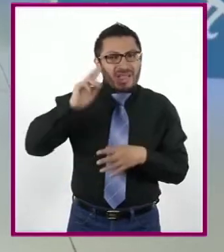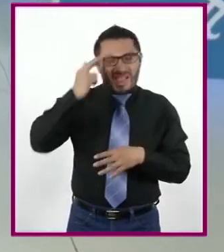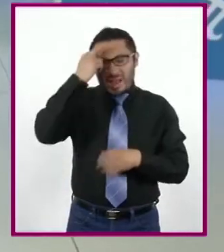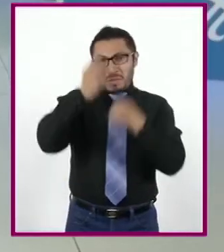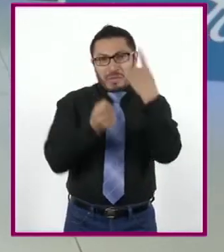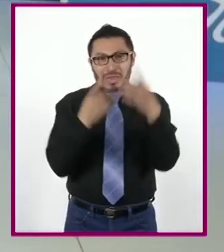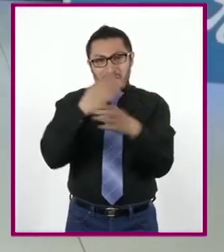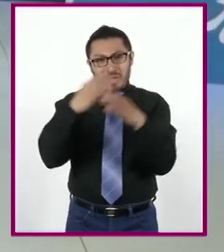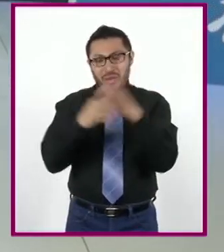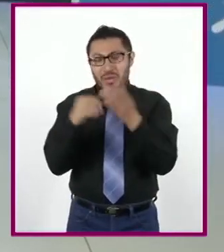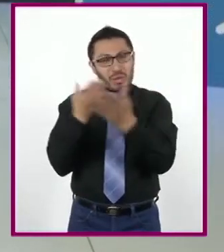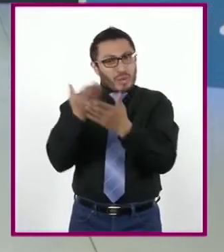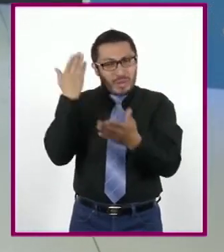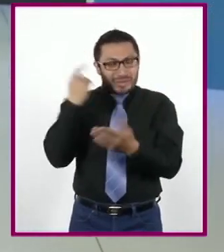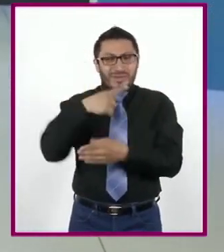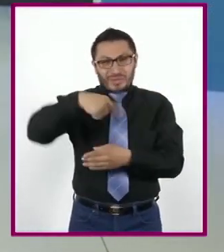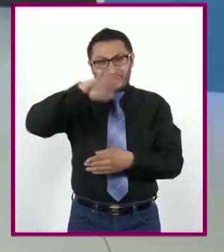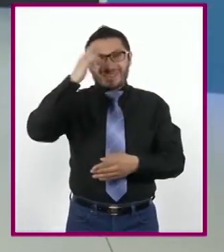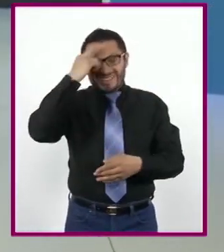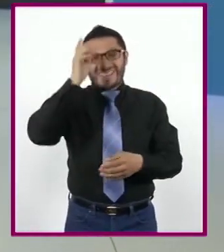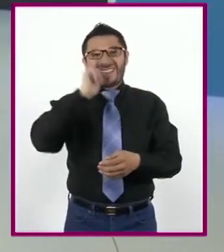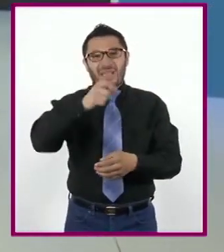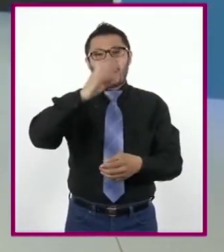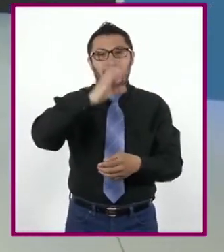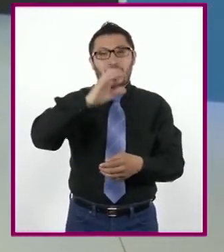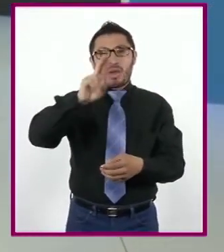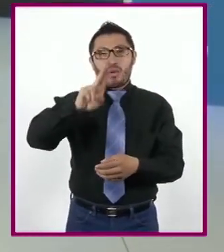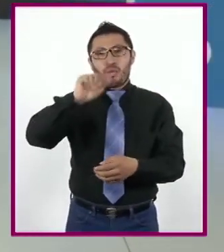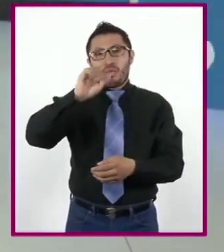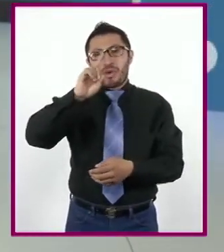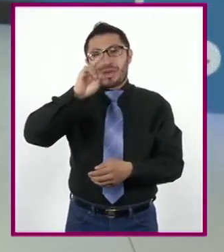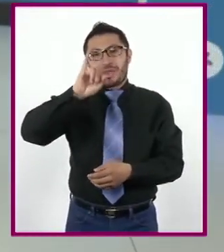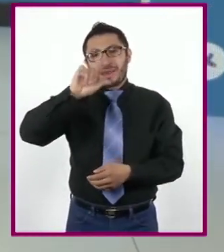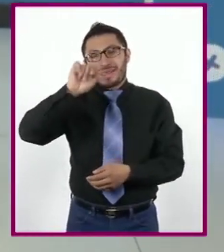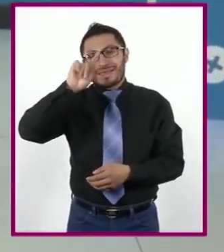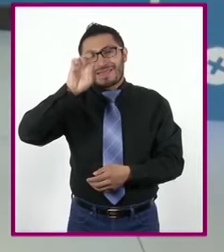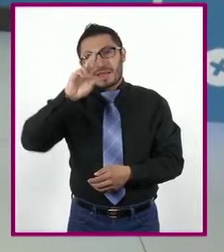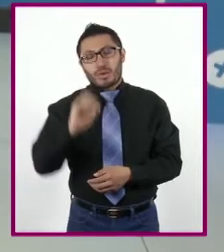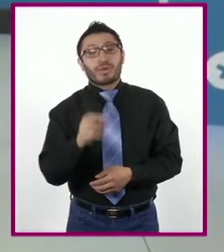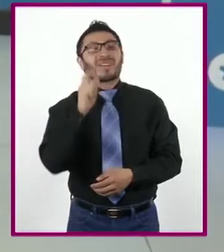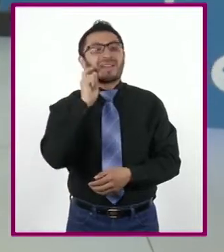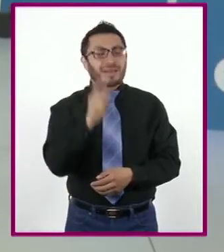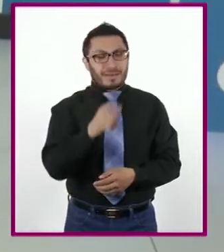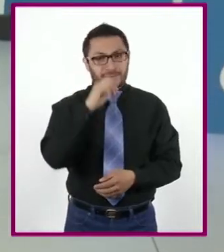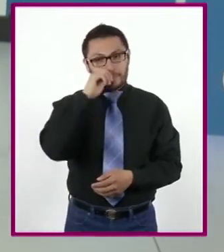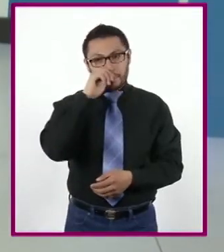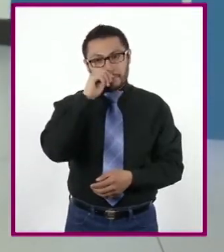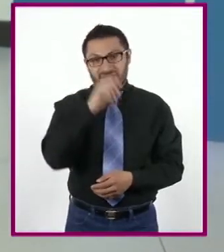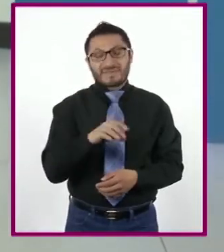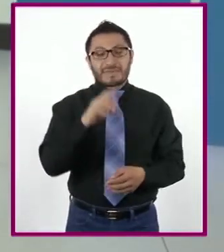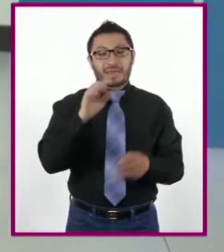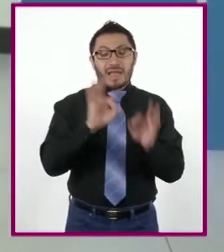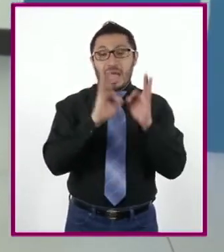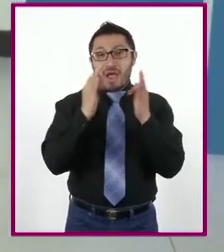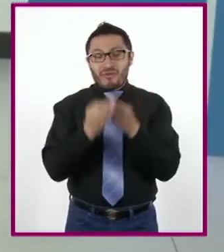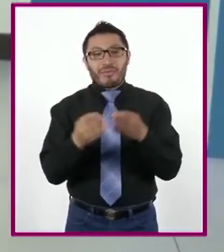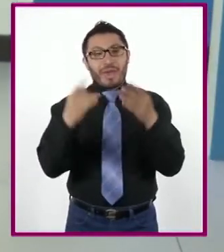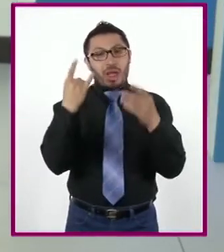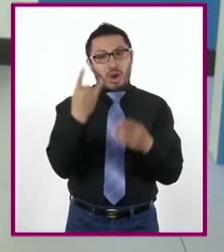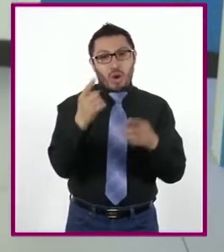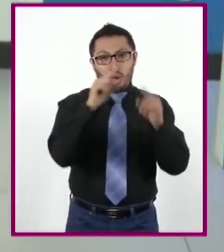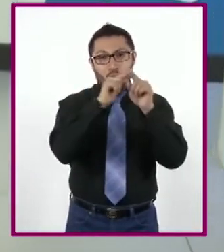previos. ¿Recuerdan lo que es un cuadrilátero? Los cuadriláteros son polígonos de 4